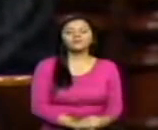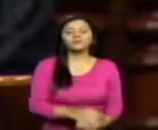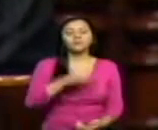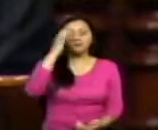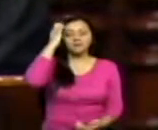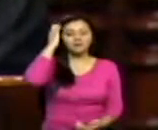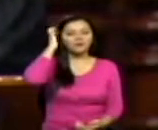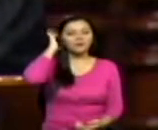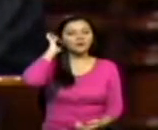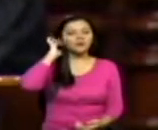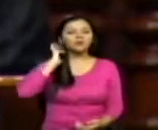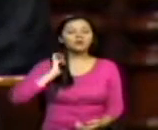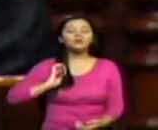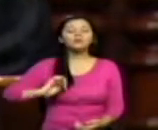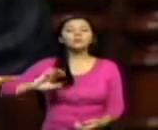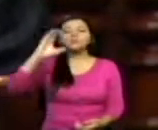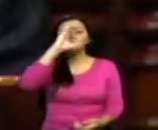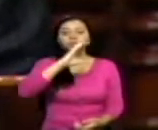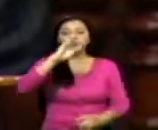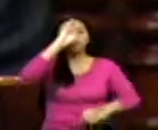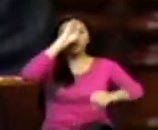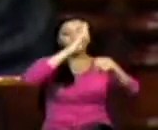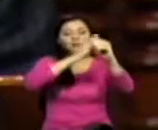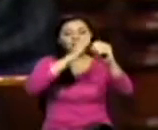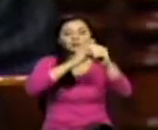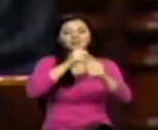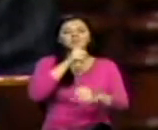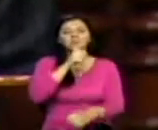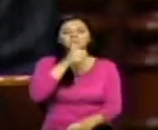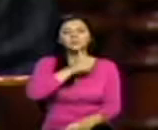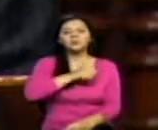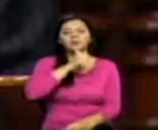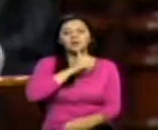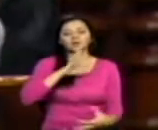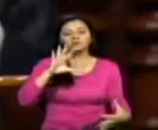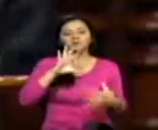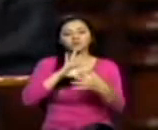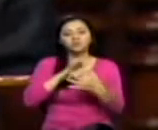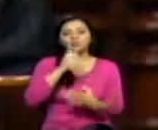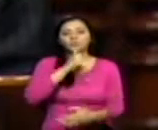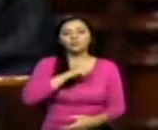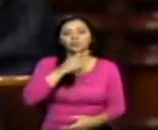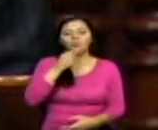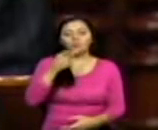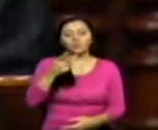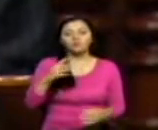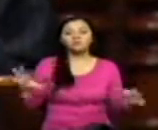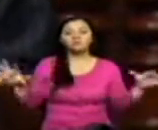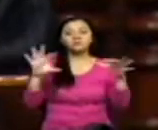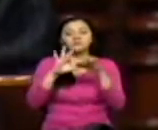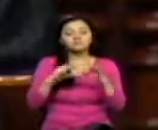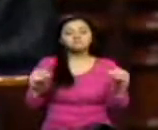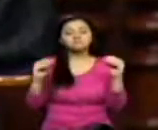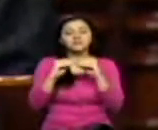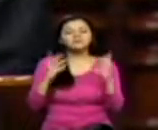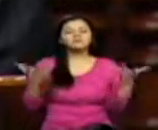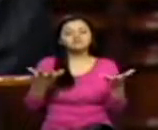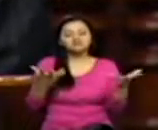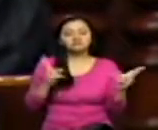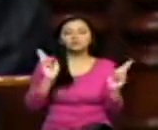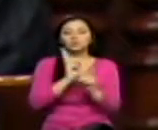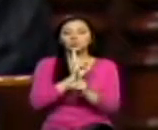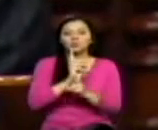buscando la complementariedad del sector privado con el público, conectándonos